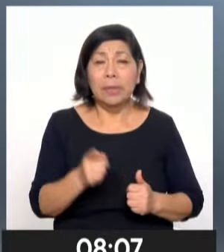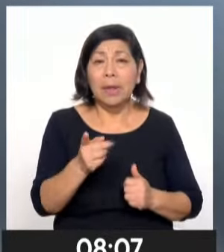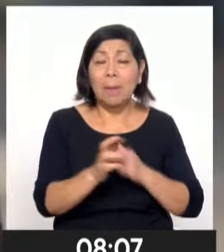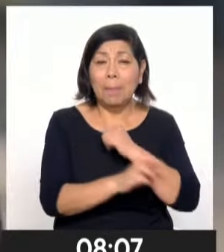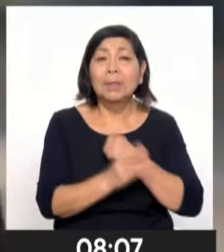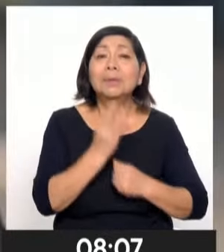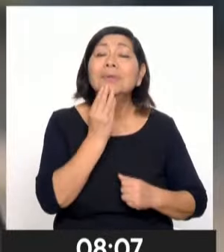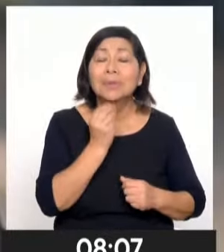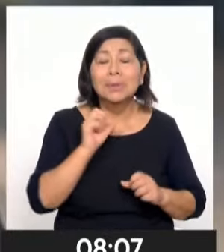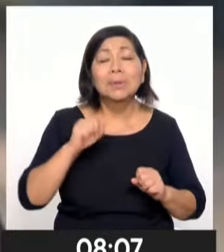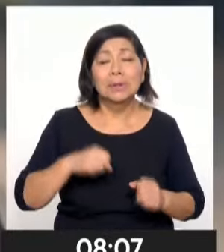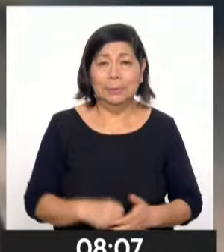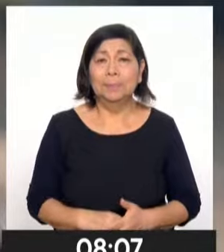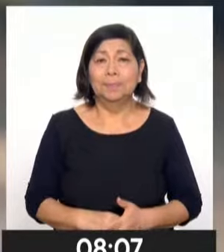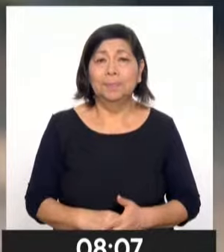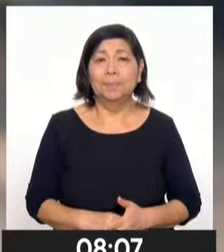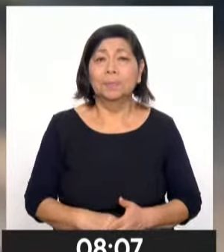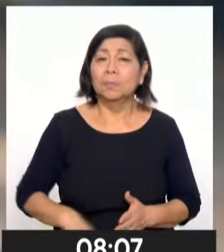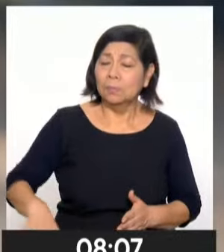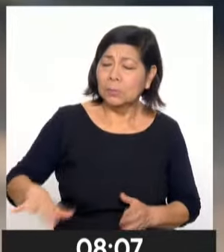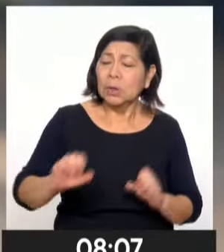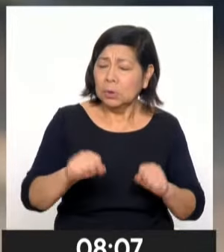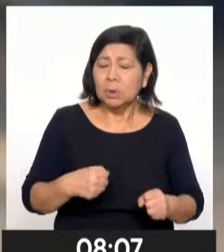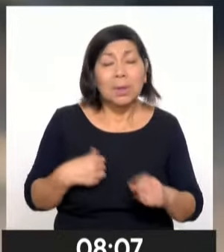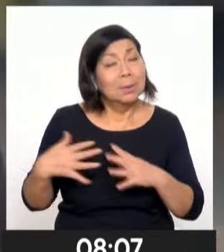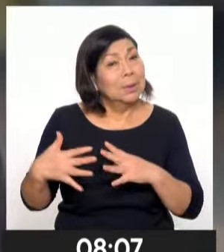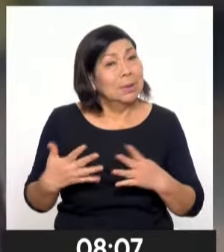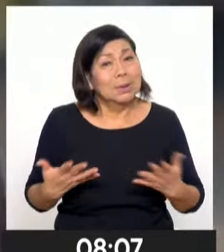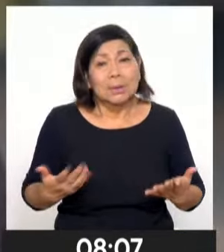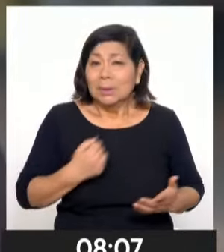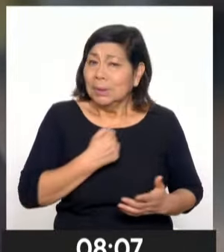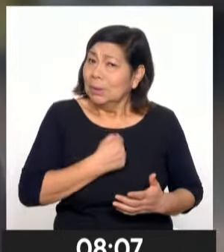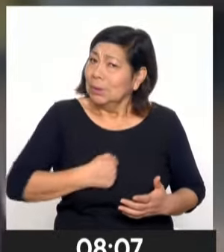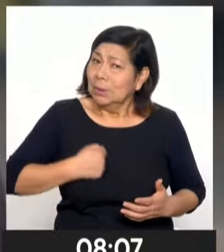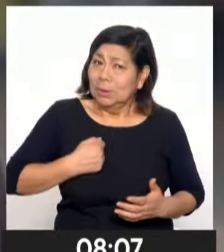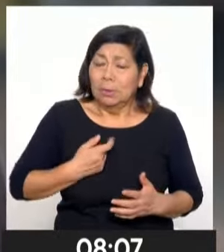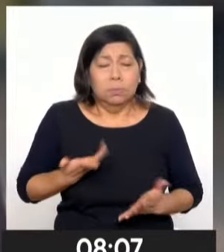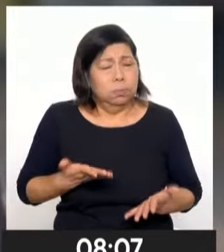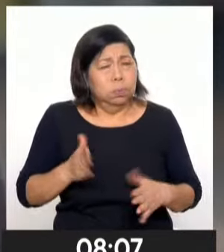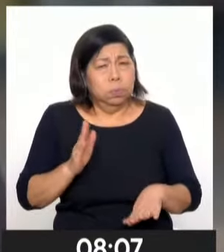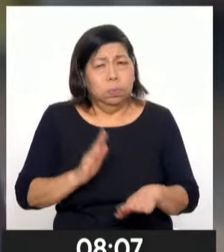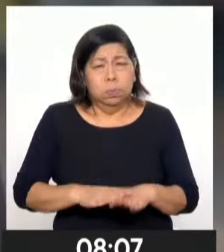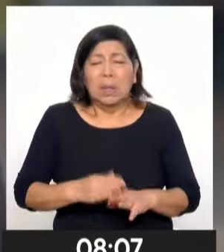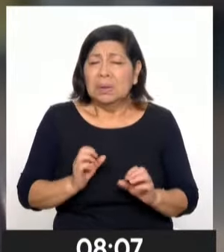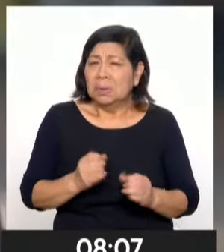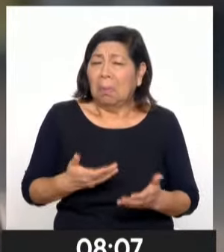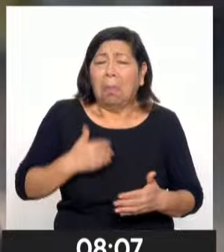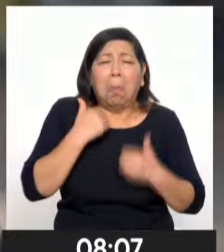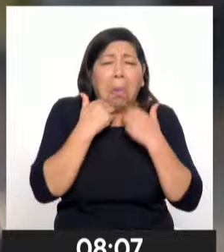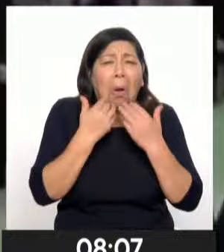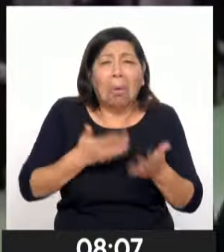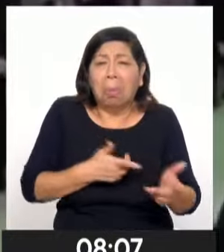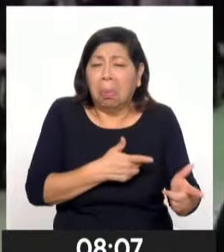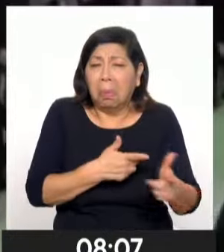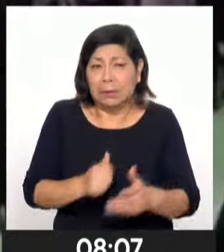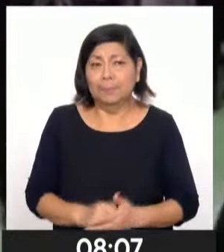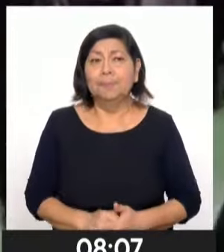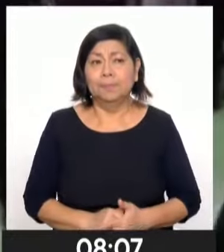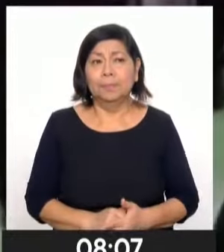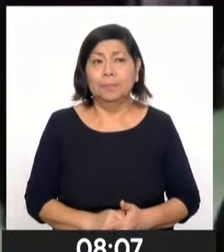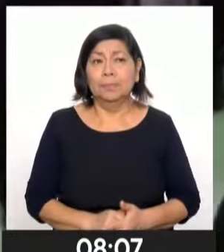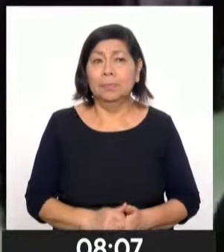era un hecho. Ciudadanos de Israel, estamos en guerra. El enemigo pagará un precio sin precedentes. En